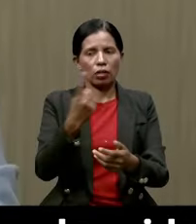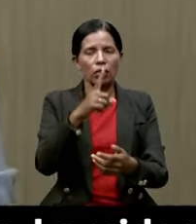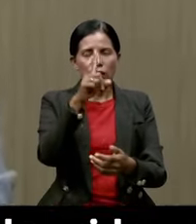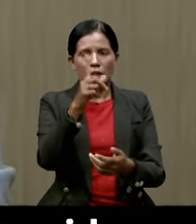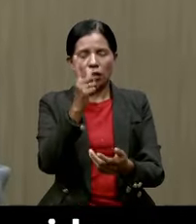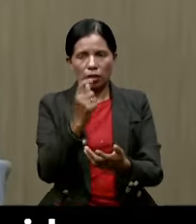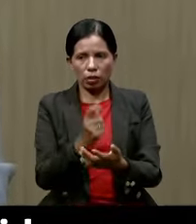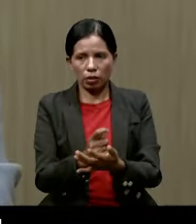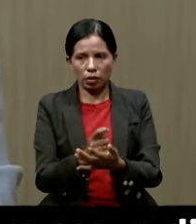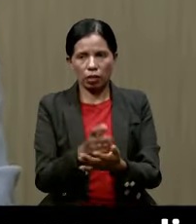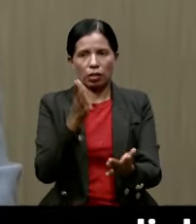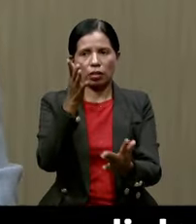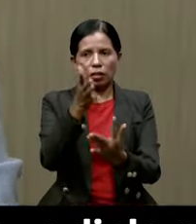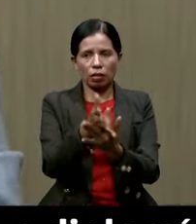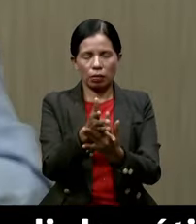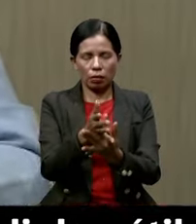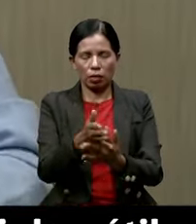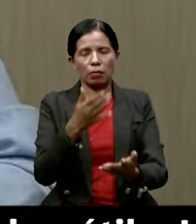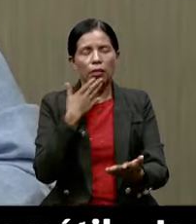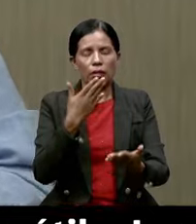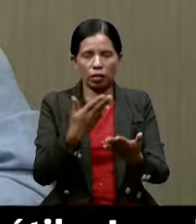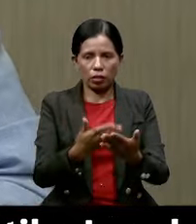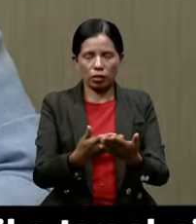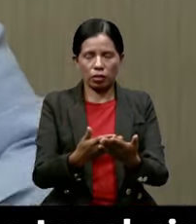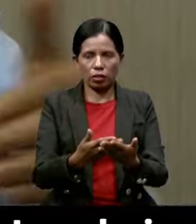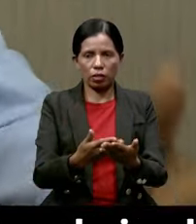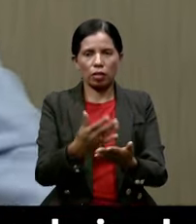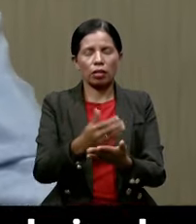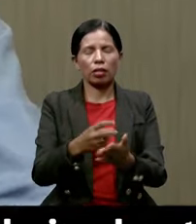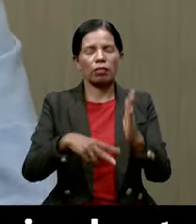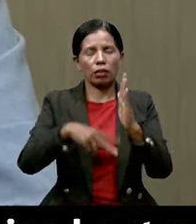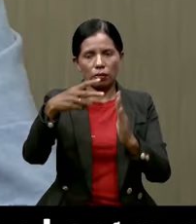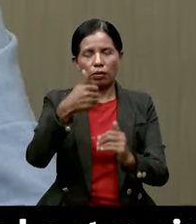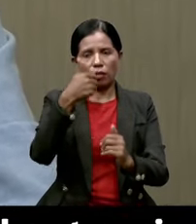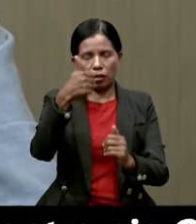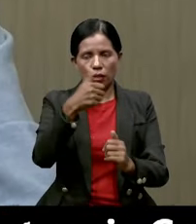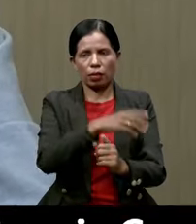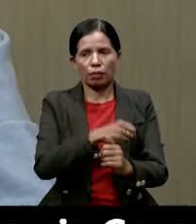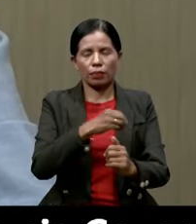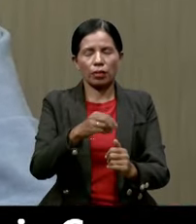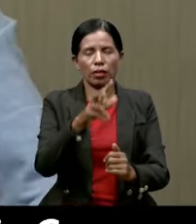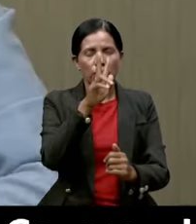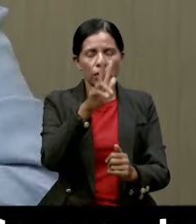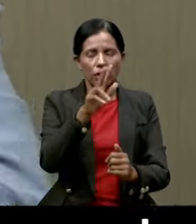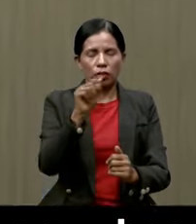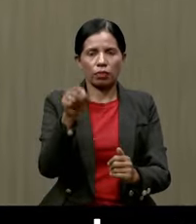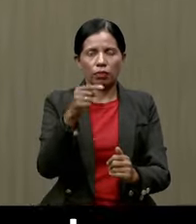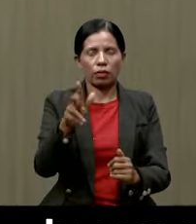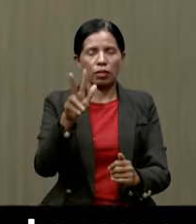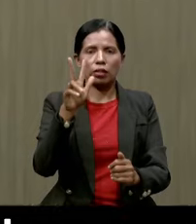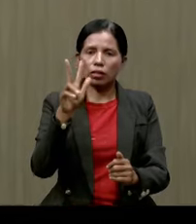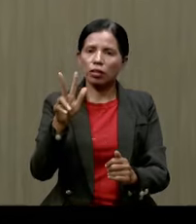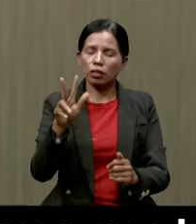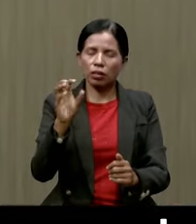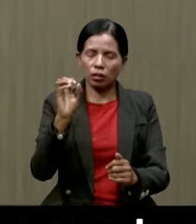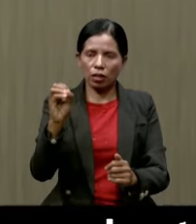mil maka tamba e kategori muito bom ne 3,0 to 4,0 ne mas resto ne